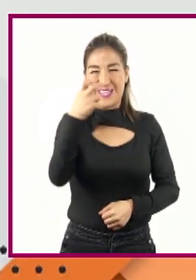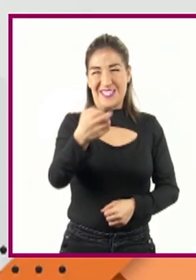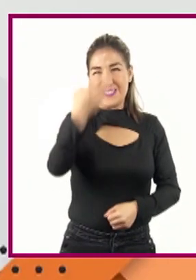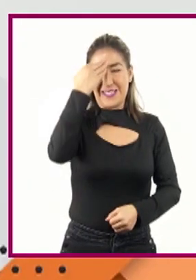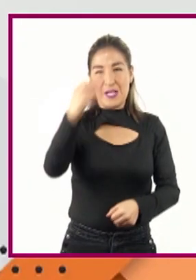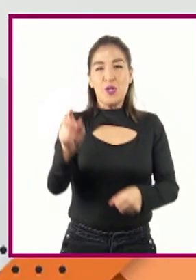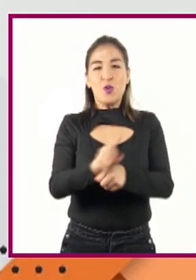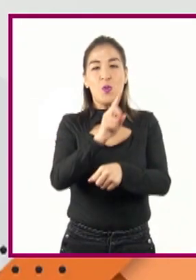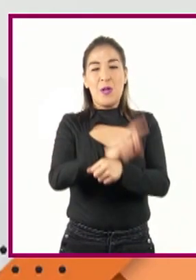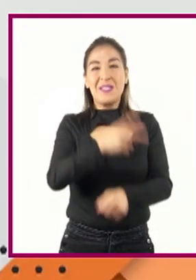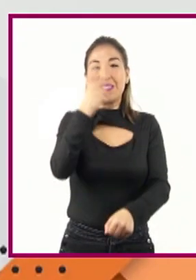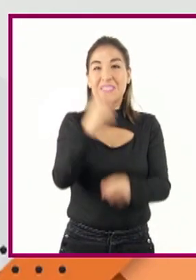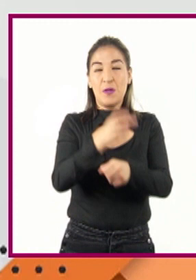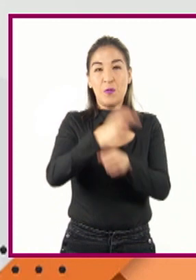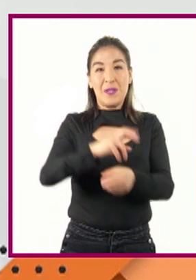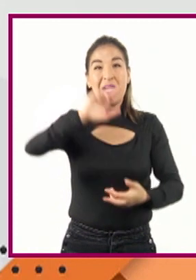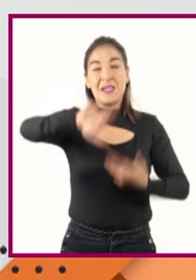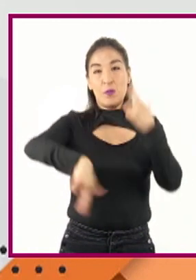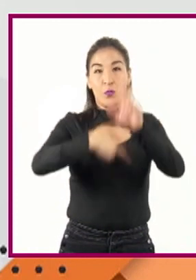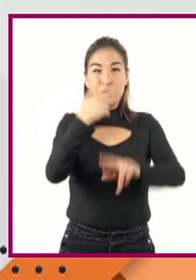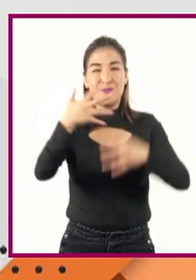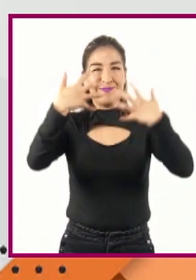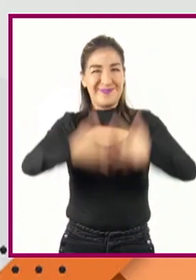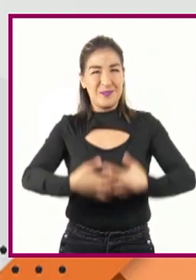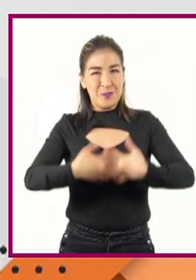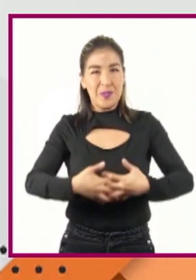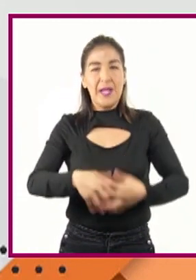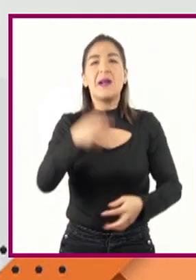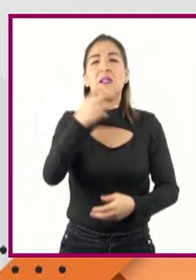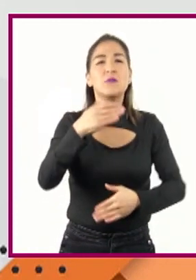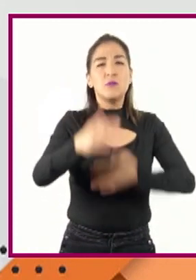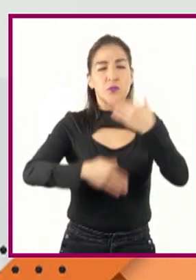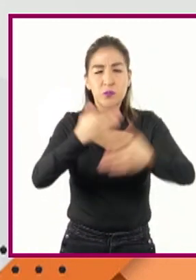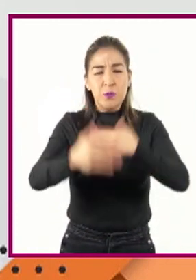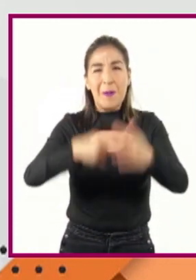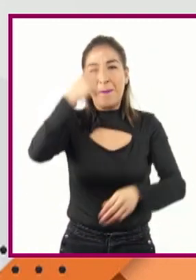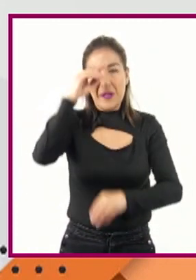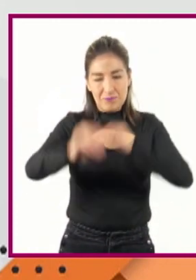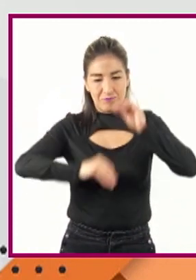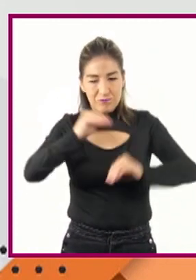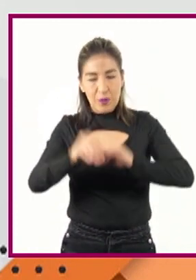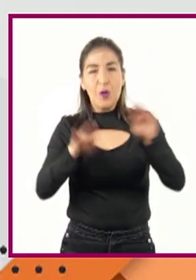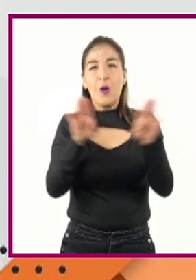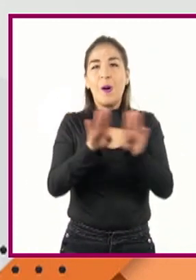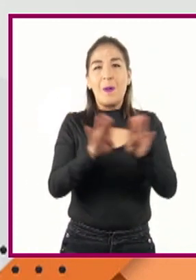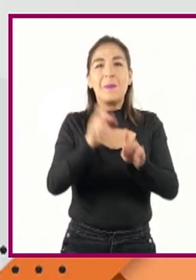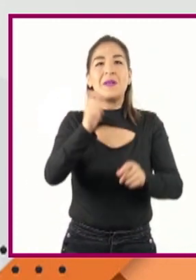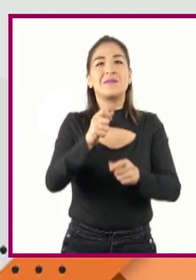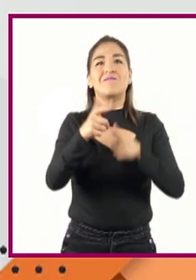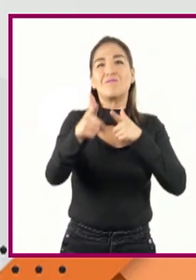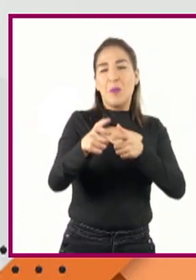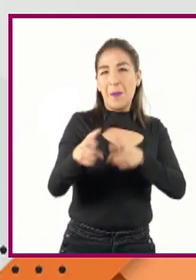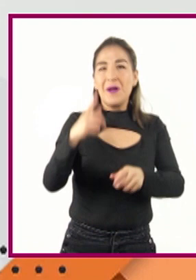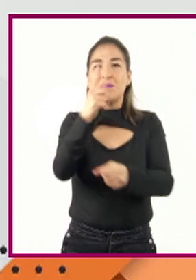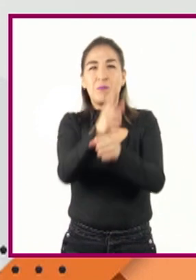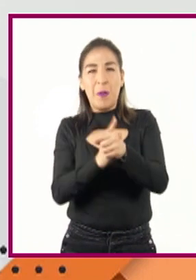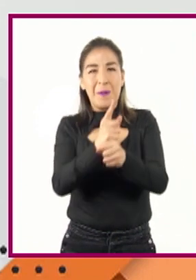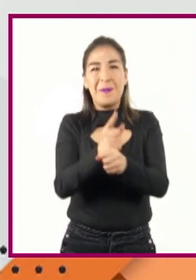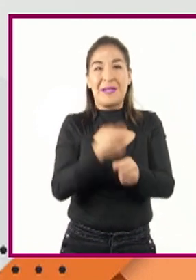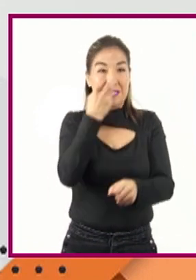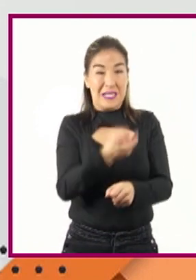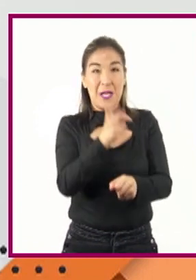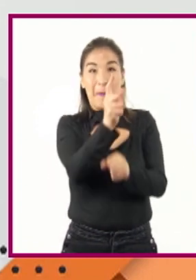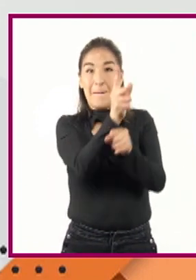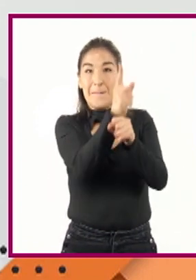la Segunda Revolución Industrial se avanzó en el diseño de armamento, como por ejemplo los